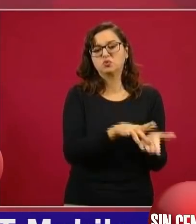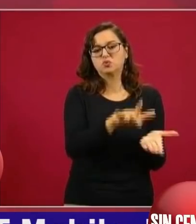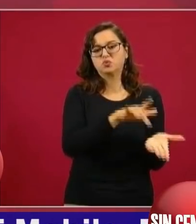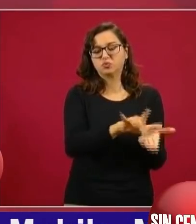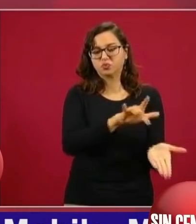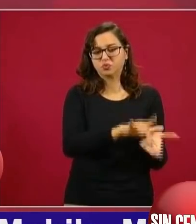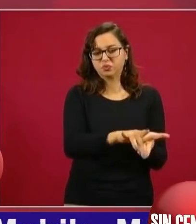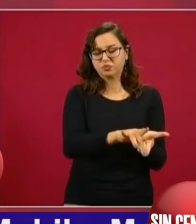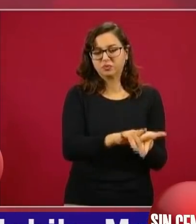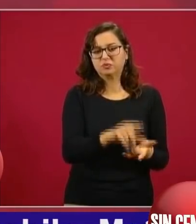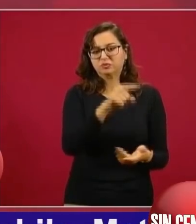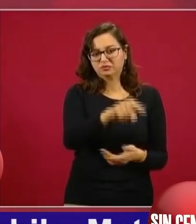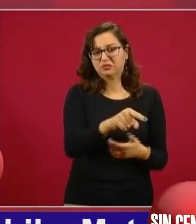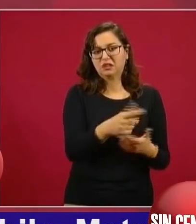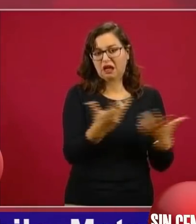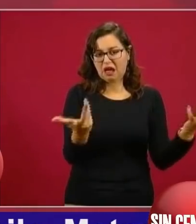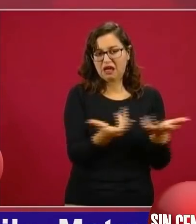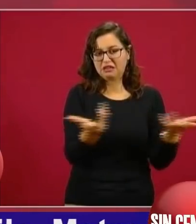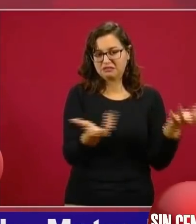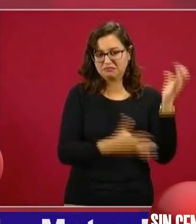produce polietileno.